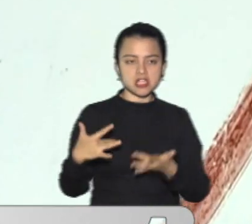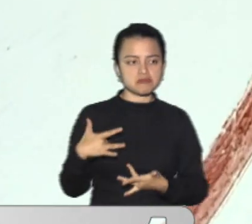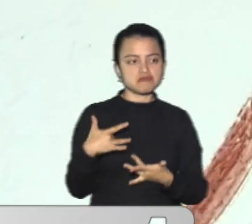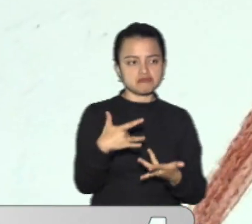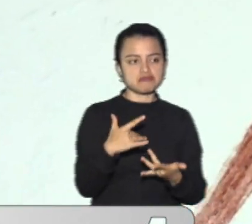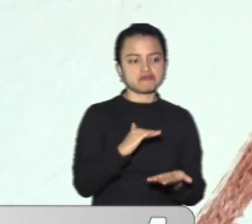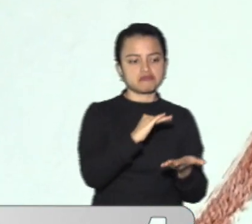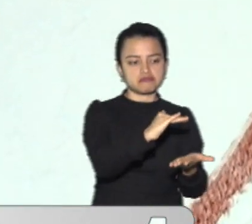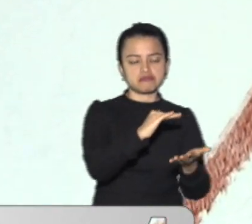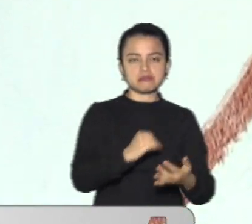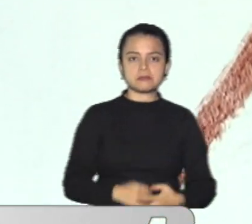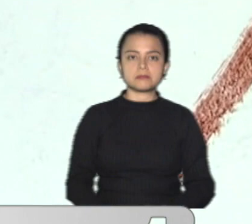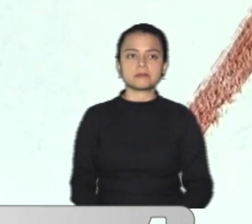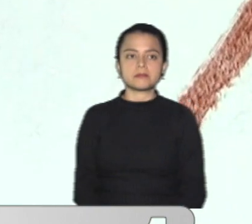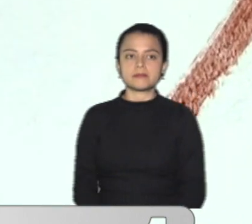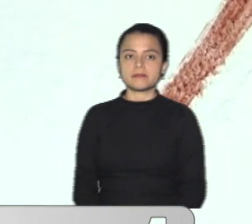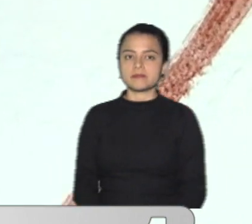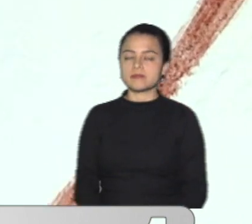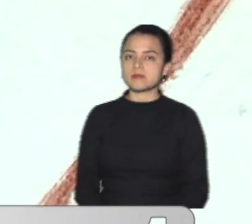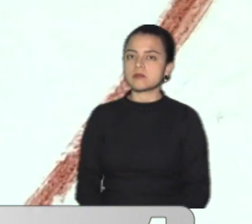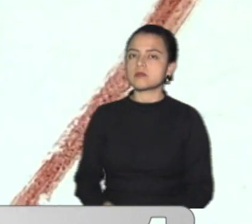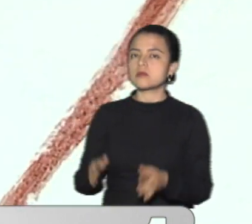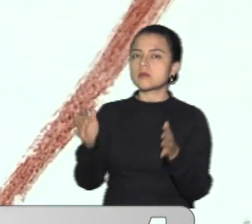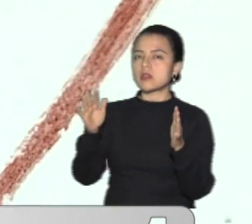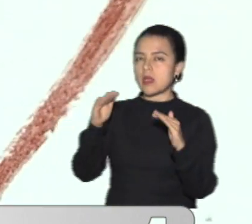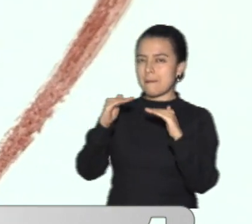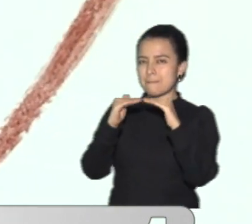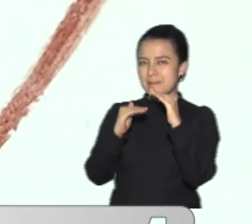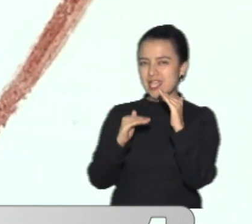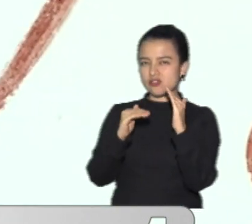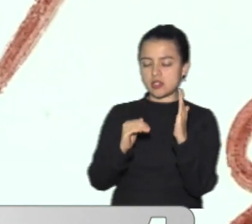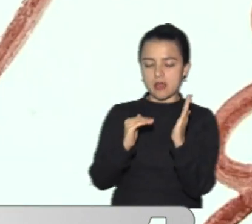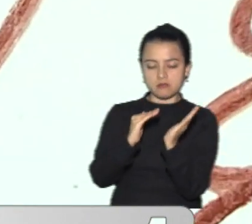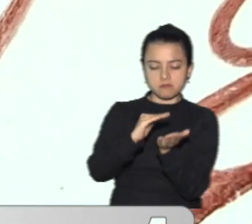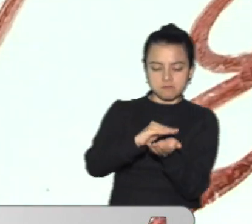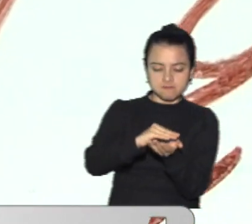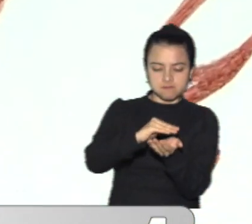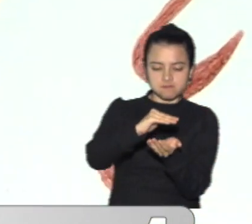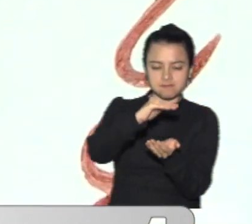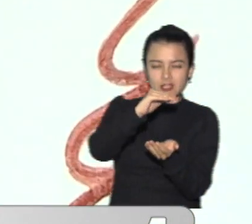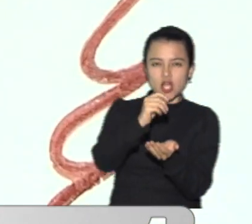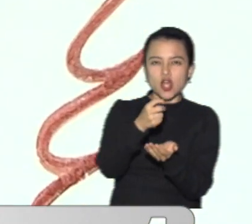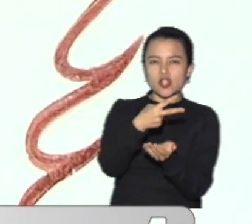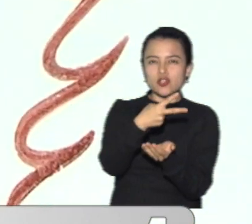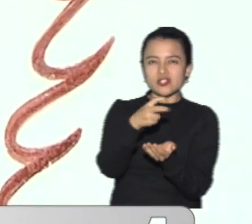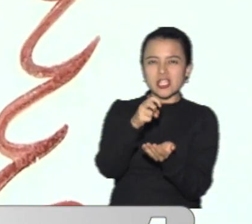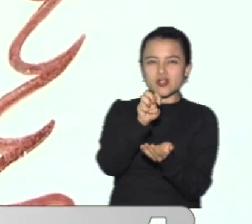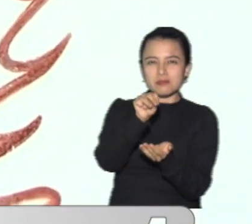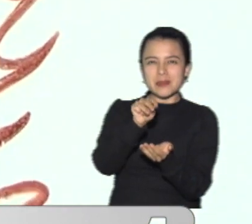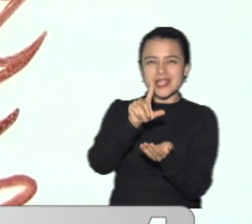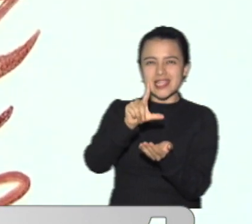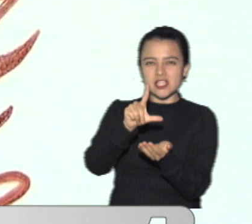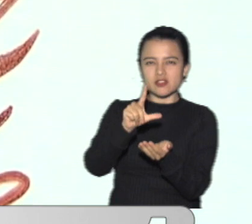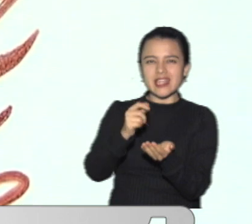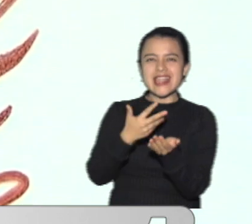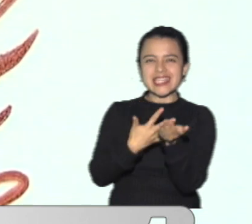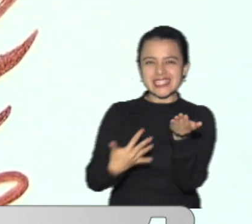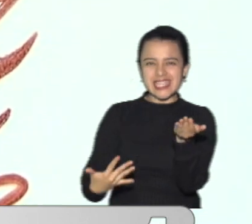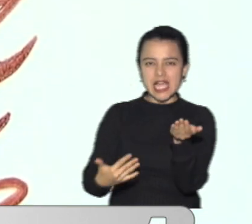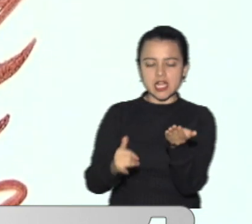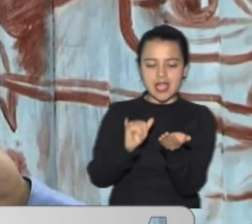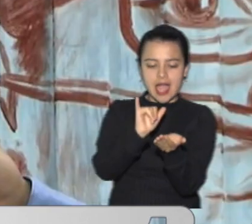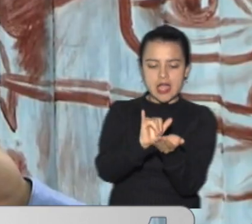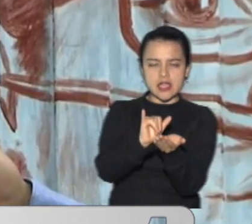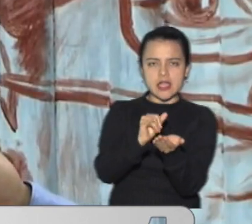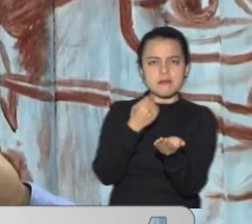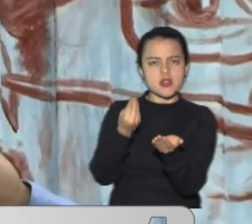semanas. Las hemos hecho con menos de 200 mililitros de sangre. Nosotros lo que hacemos es llamar personas